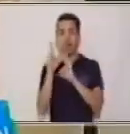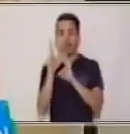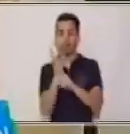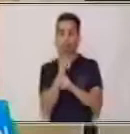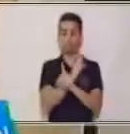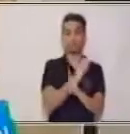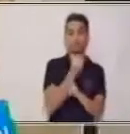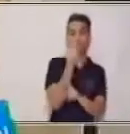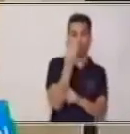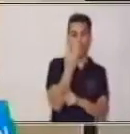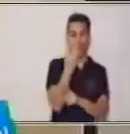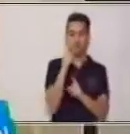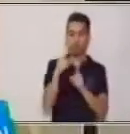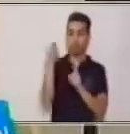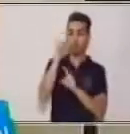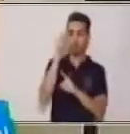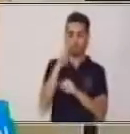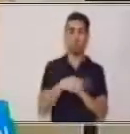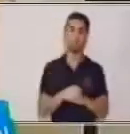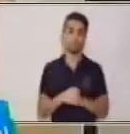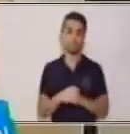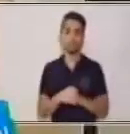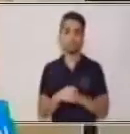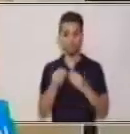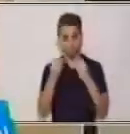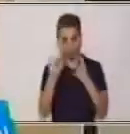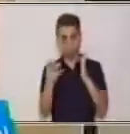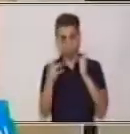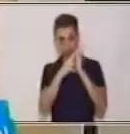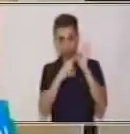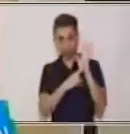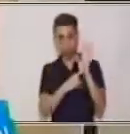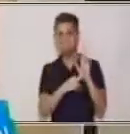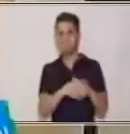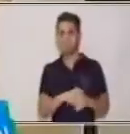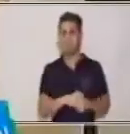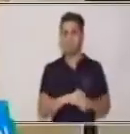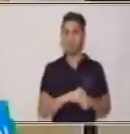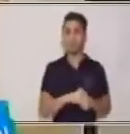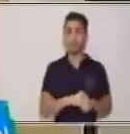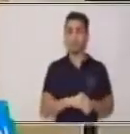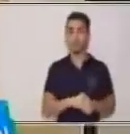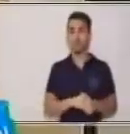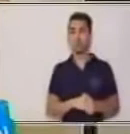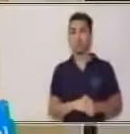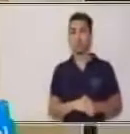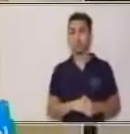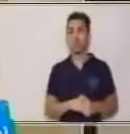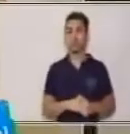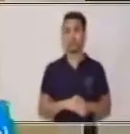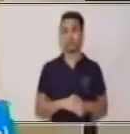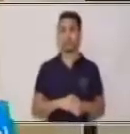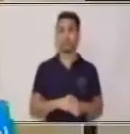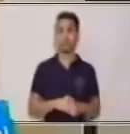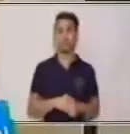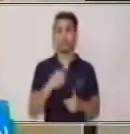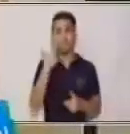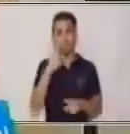cuadrado. Vamos a aplicar la regla. Es el cuadrado del primero. Vamos a ponerlo con signo negativo para que